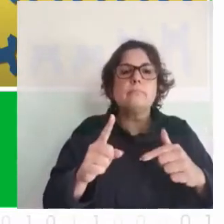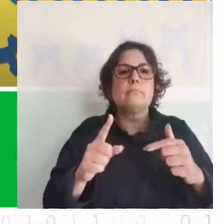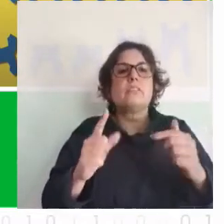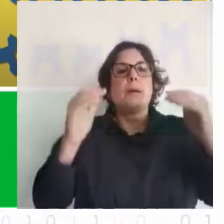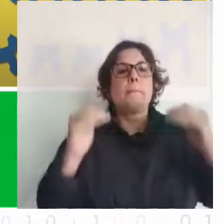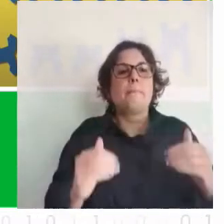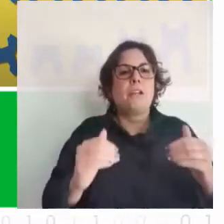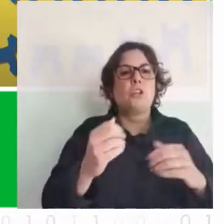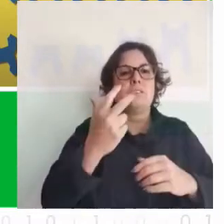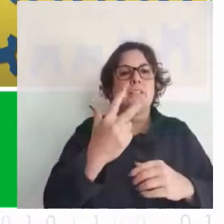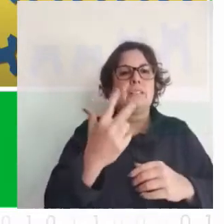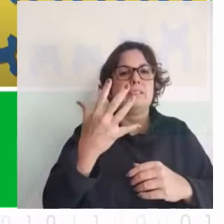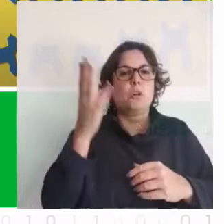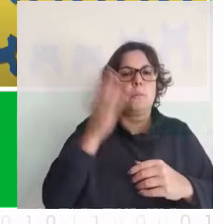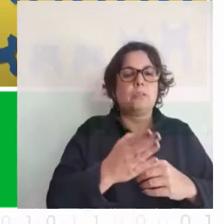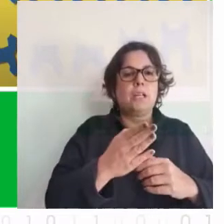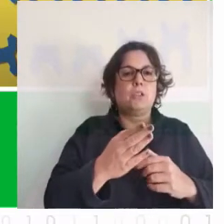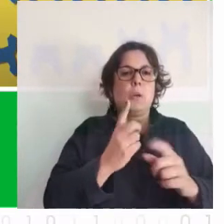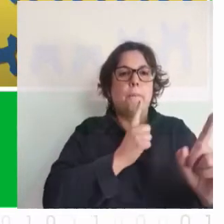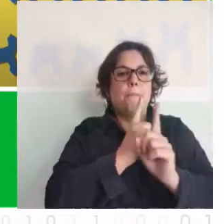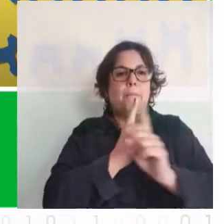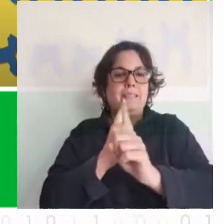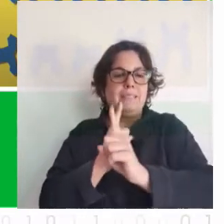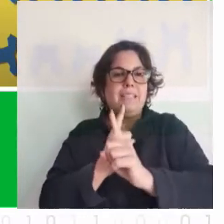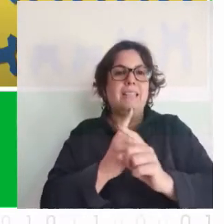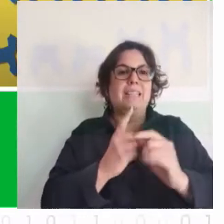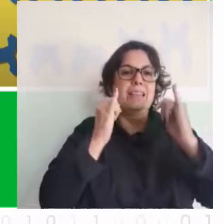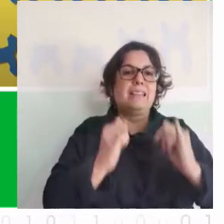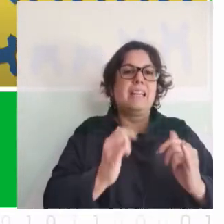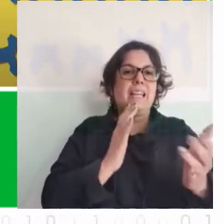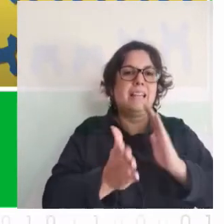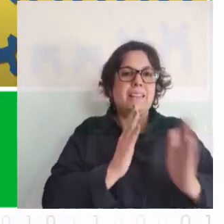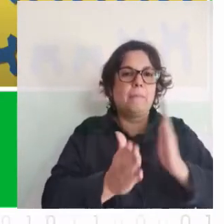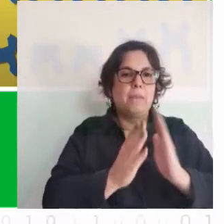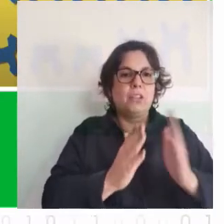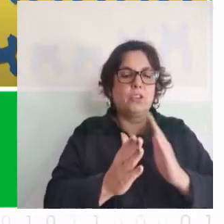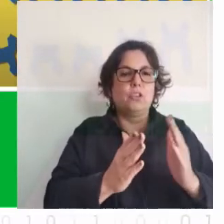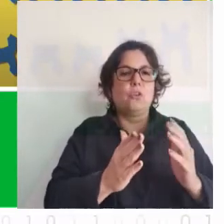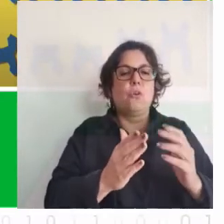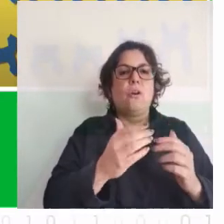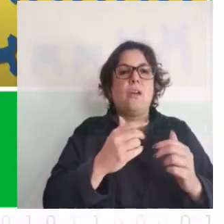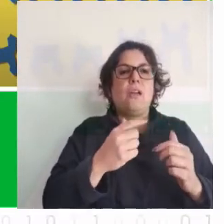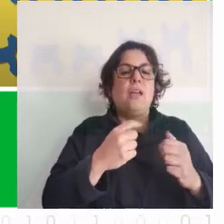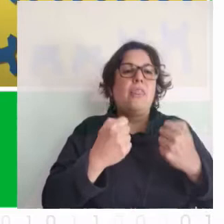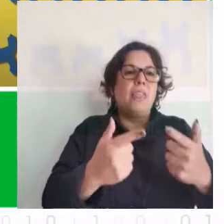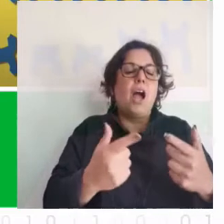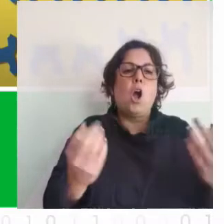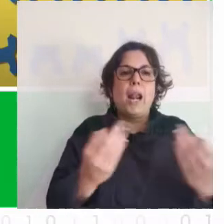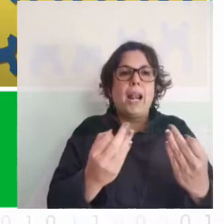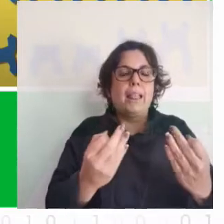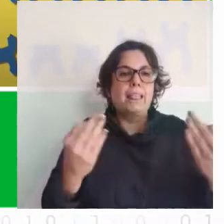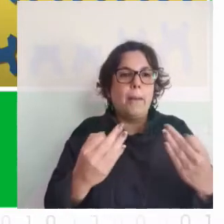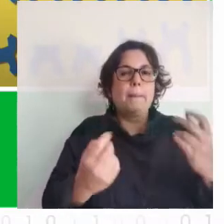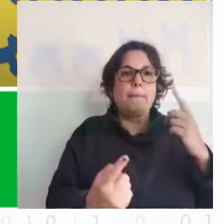35% de los pacientes que reciben tratamiento lo reciben correctamente la primera